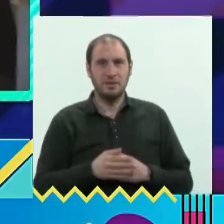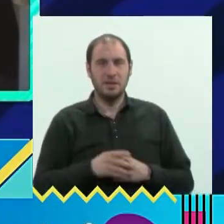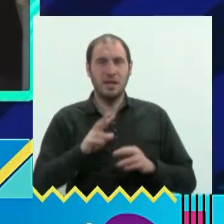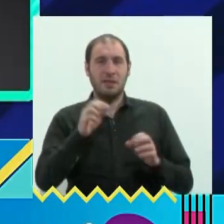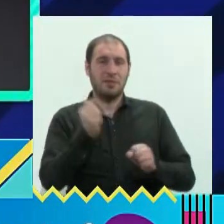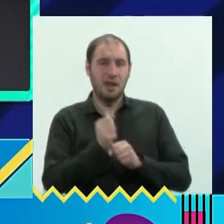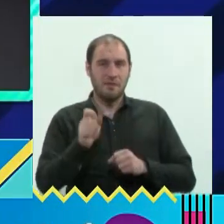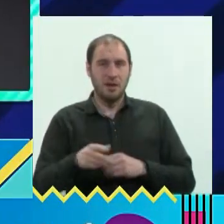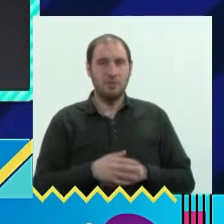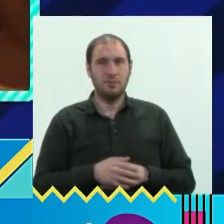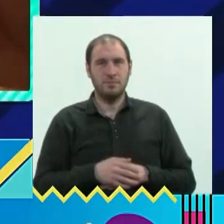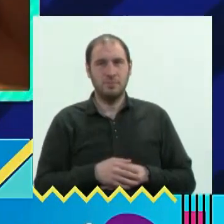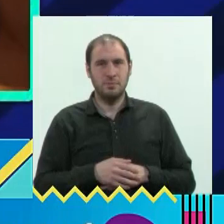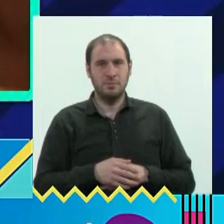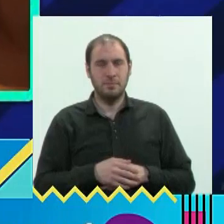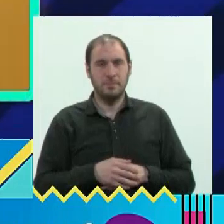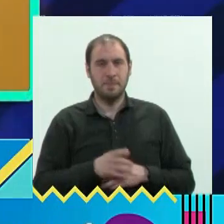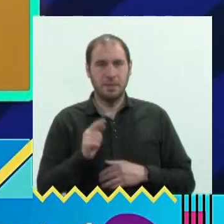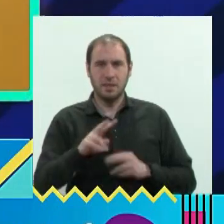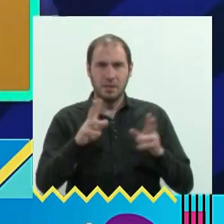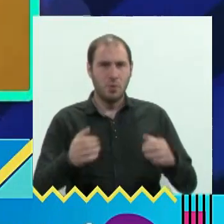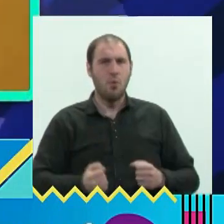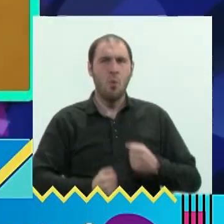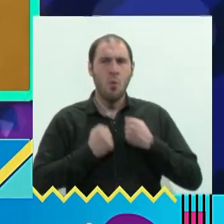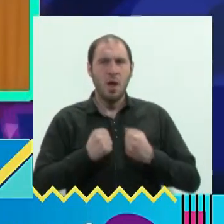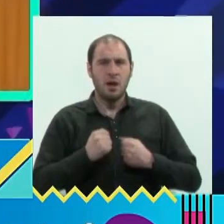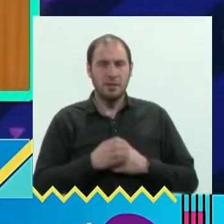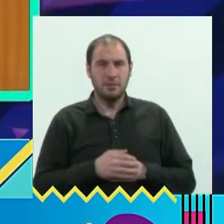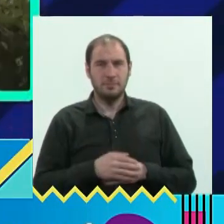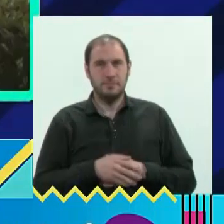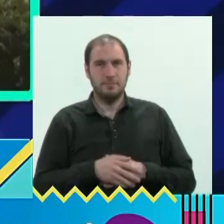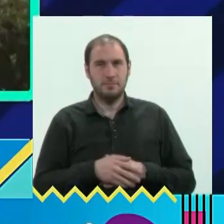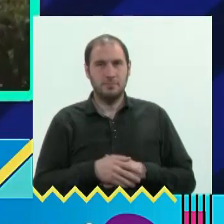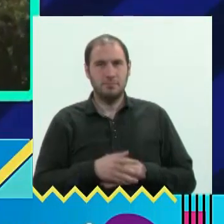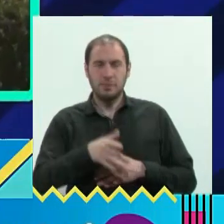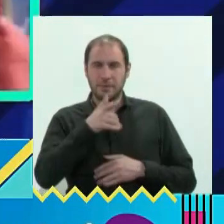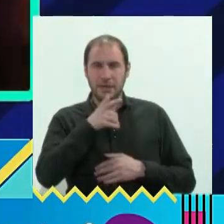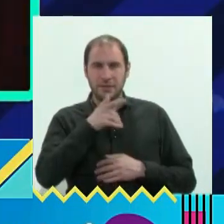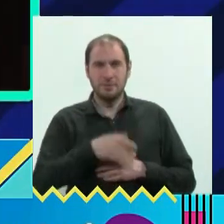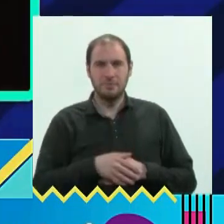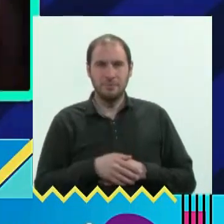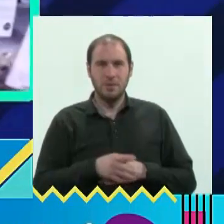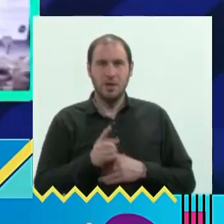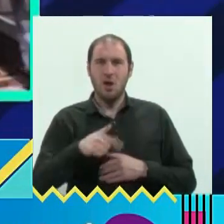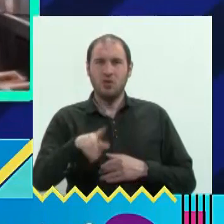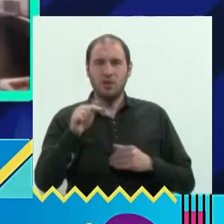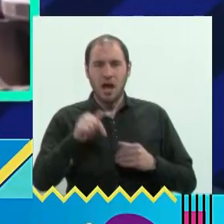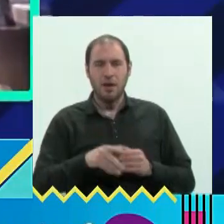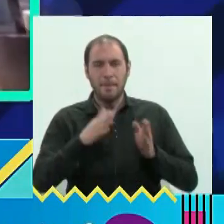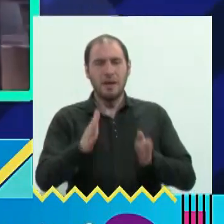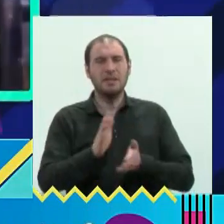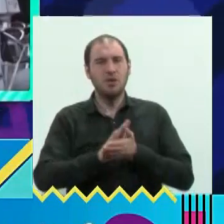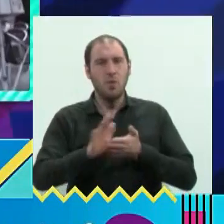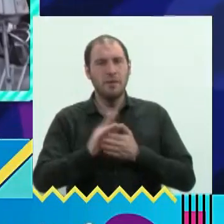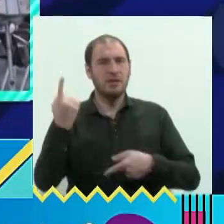trabajo, en donde se encuentran temas muy fuertes, no es tan simple. Bueno, creo que estamos entrando en una etapa nueva